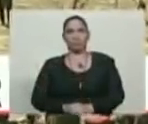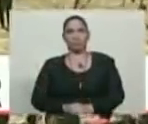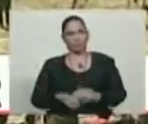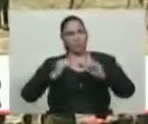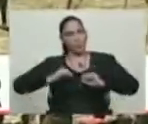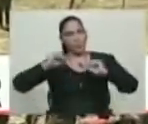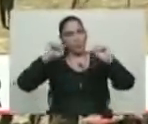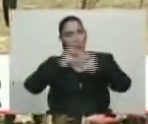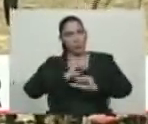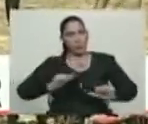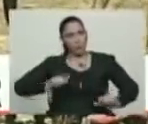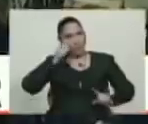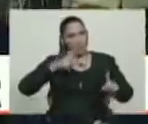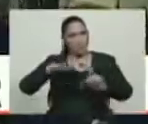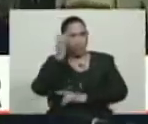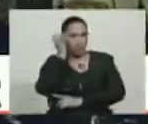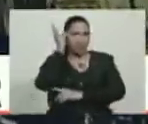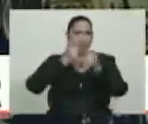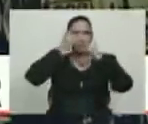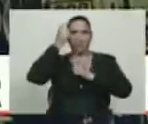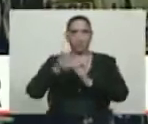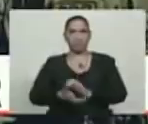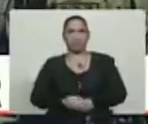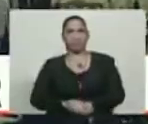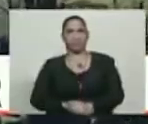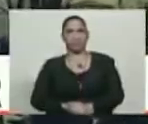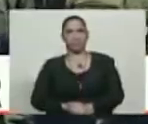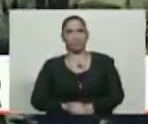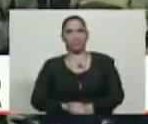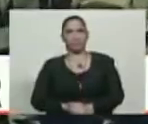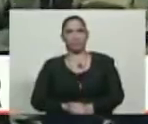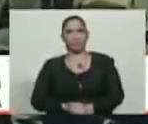la Guardia del Pueblo creada por el comandante Chávez!